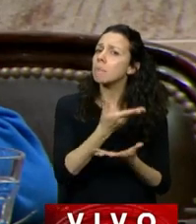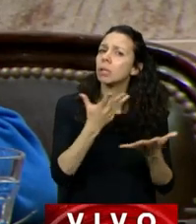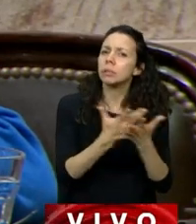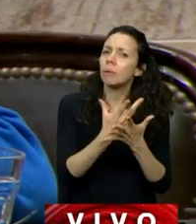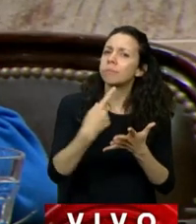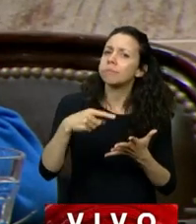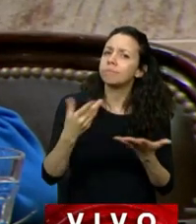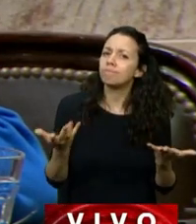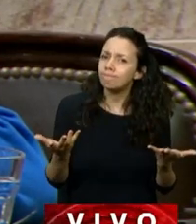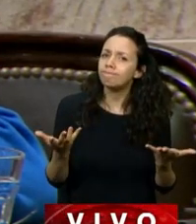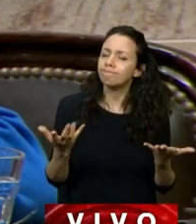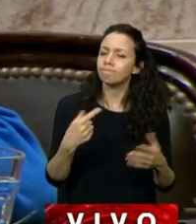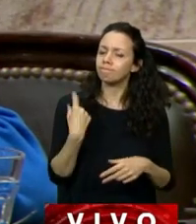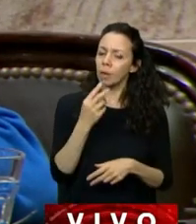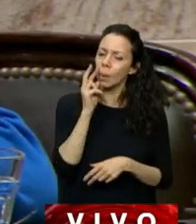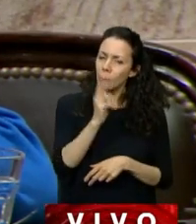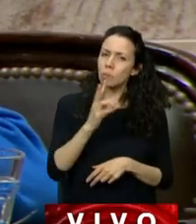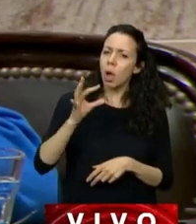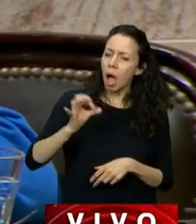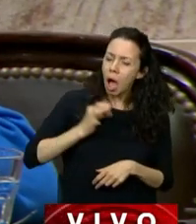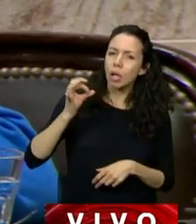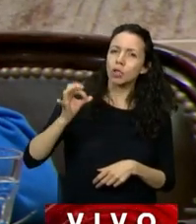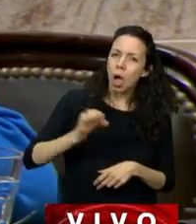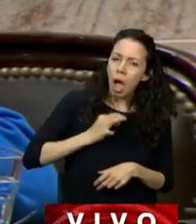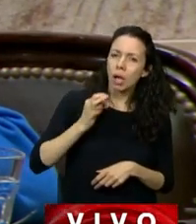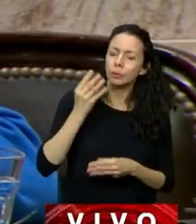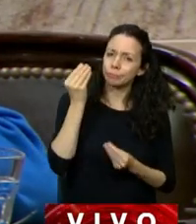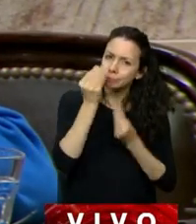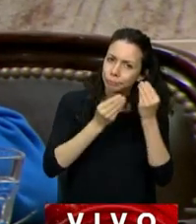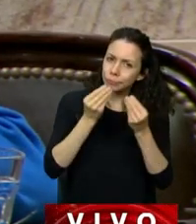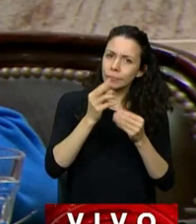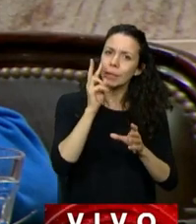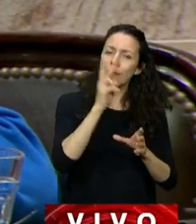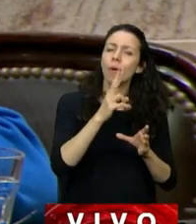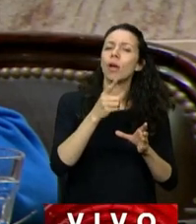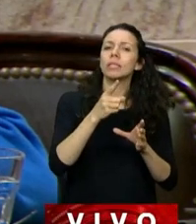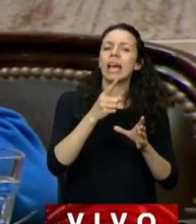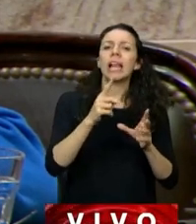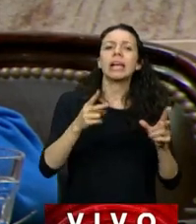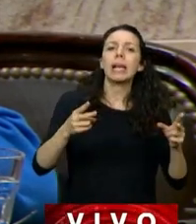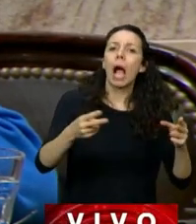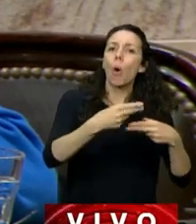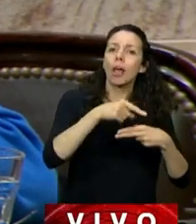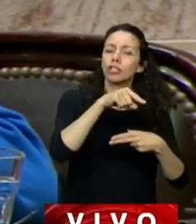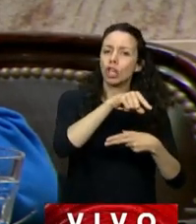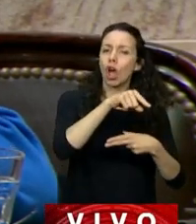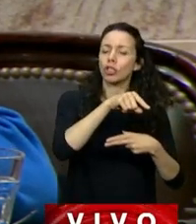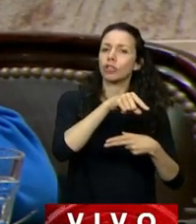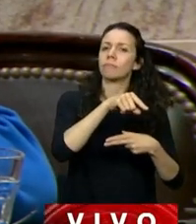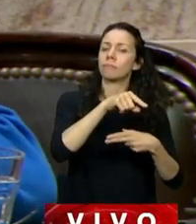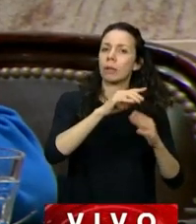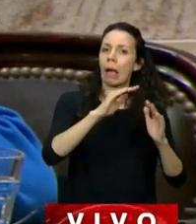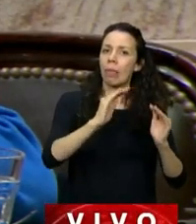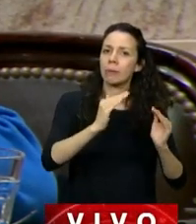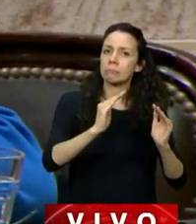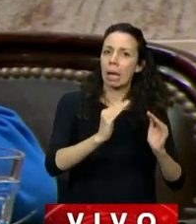cada año vemos con preocupación que la recaudación del fondo especial del tabaco disminuye y esto afecta